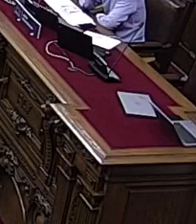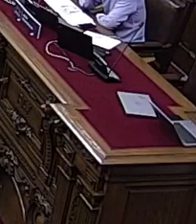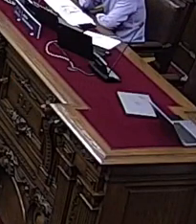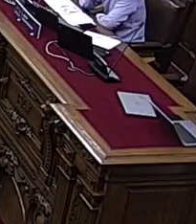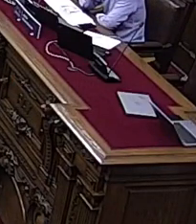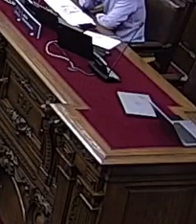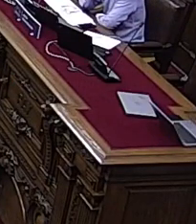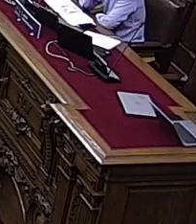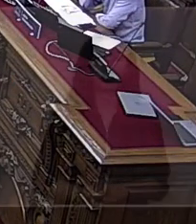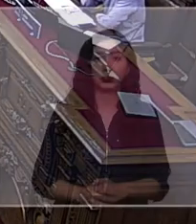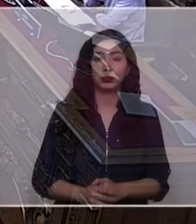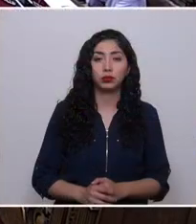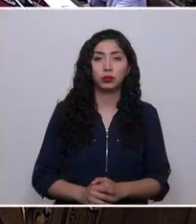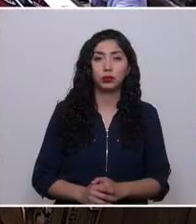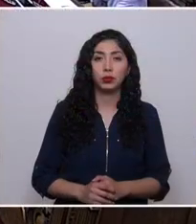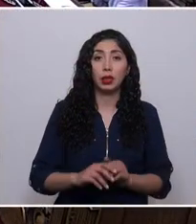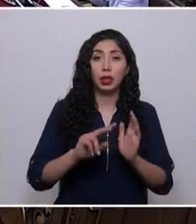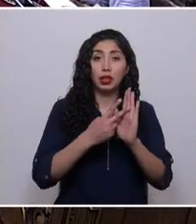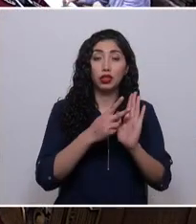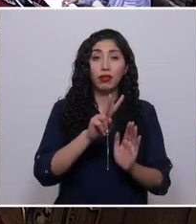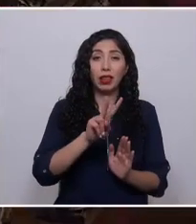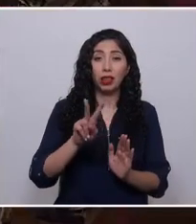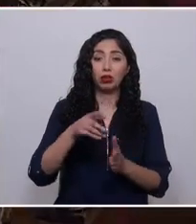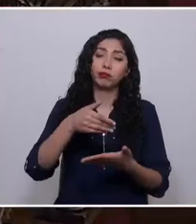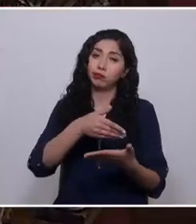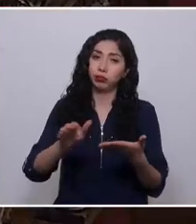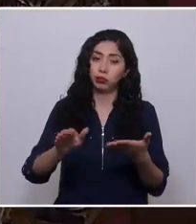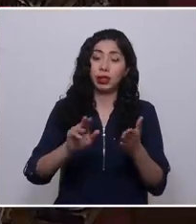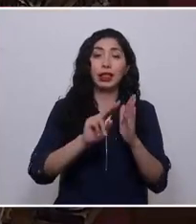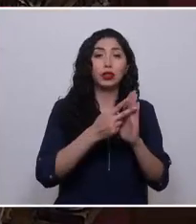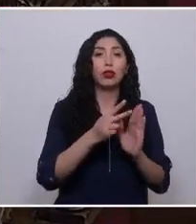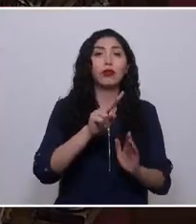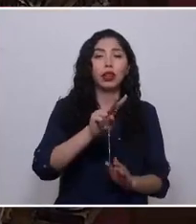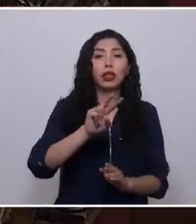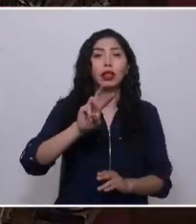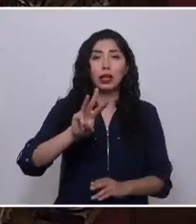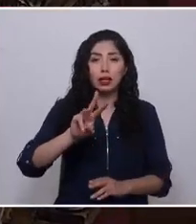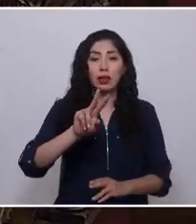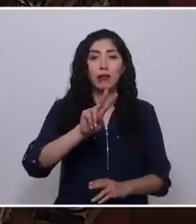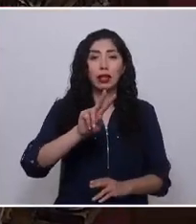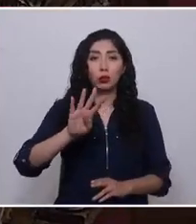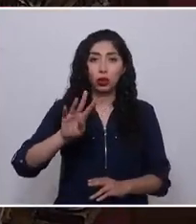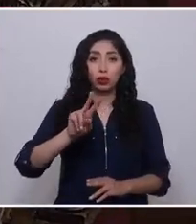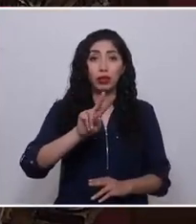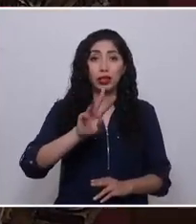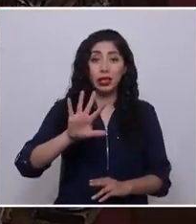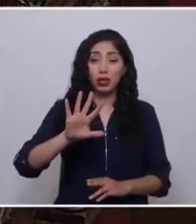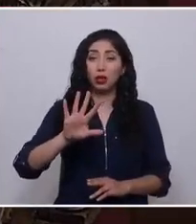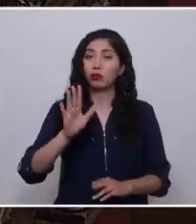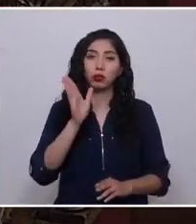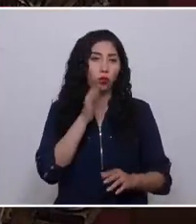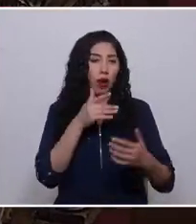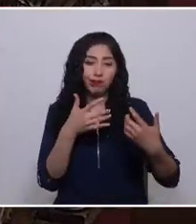Las indicaciones 23, 24, 25 son incompatibles.